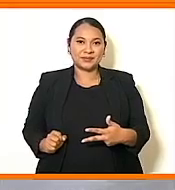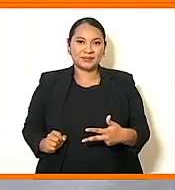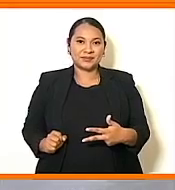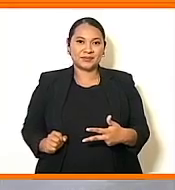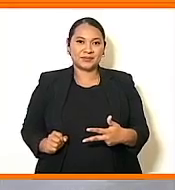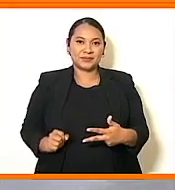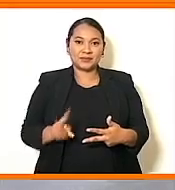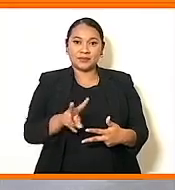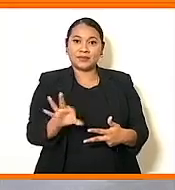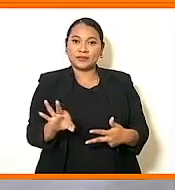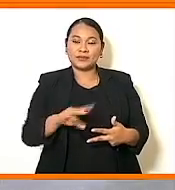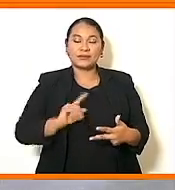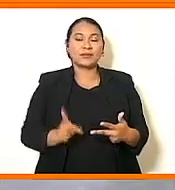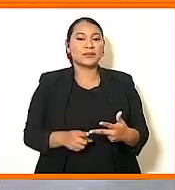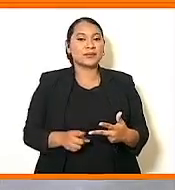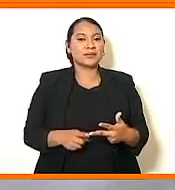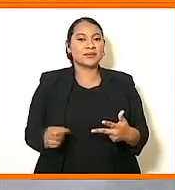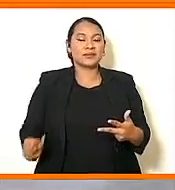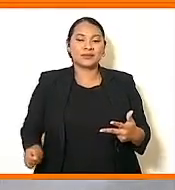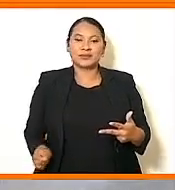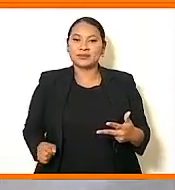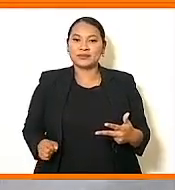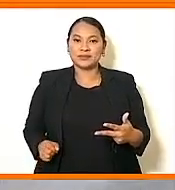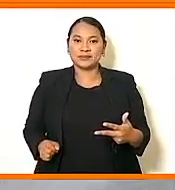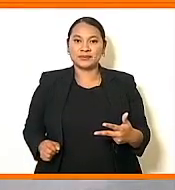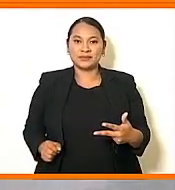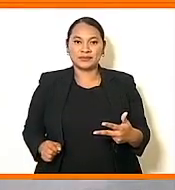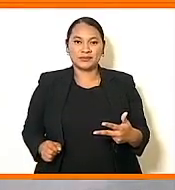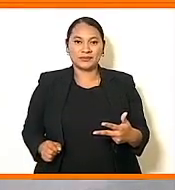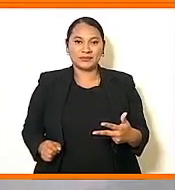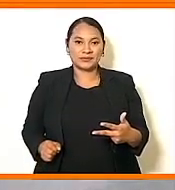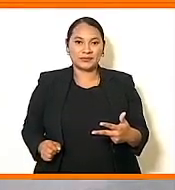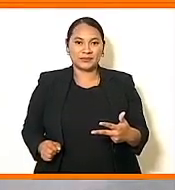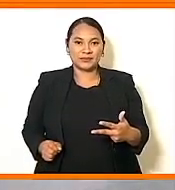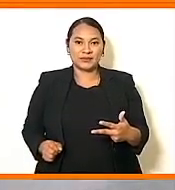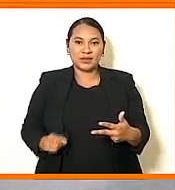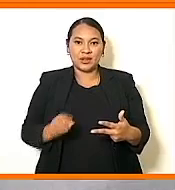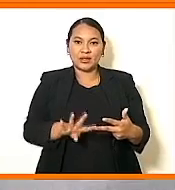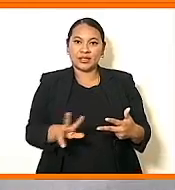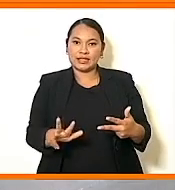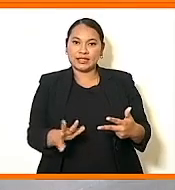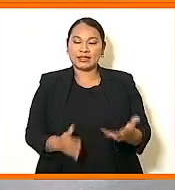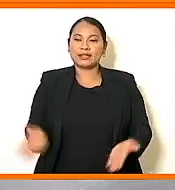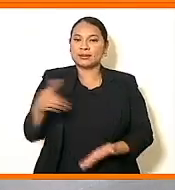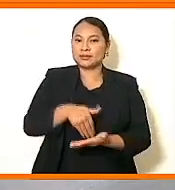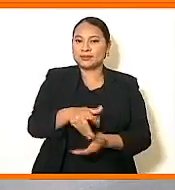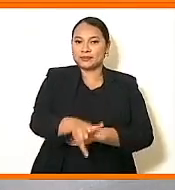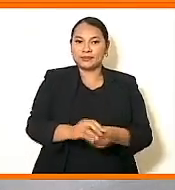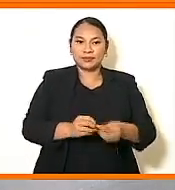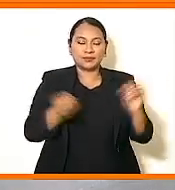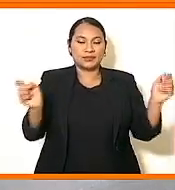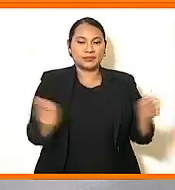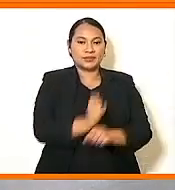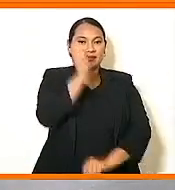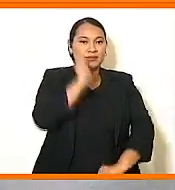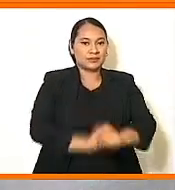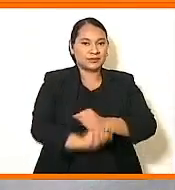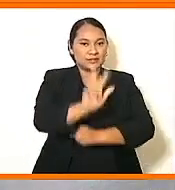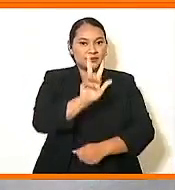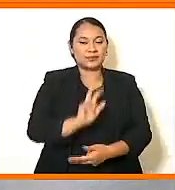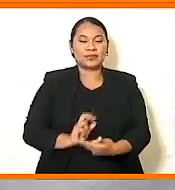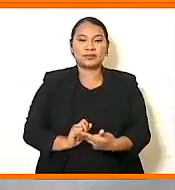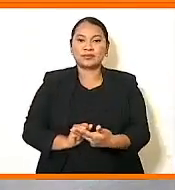29. Tercer y decisivo número ganador, 43. Con mucho gusto repito, tus tres números ganadores